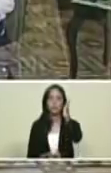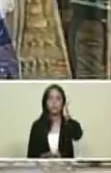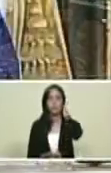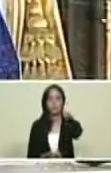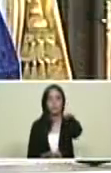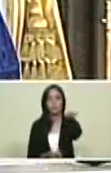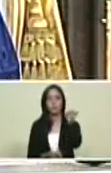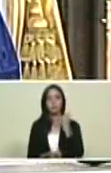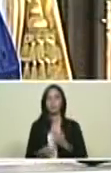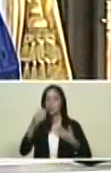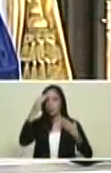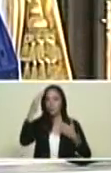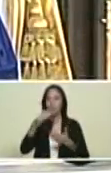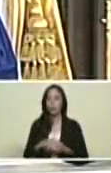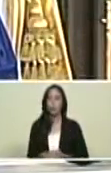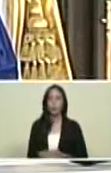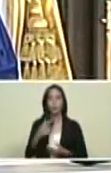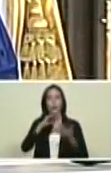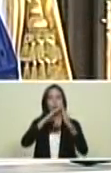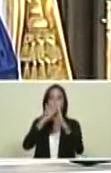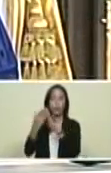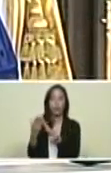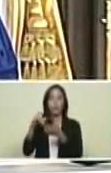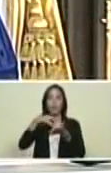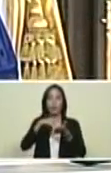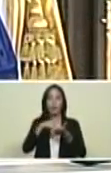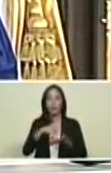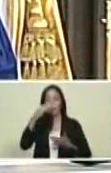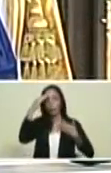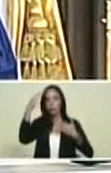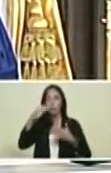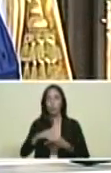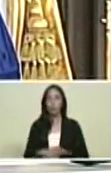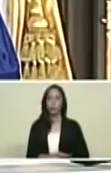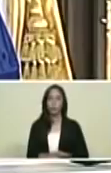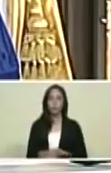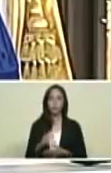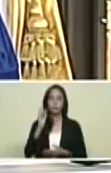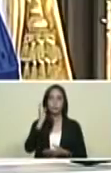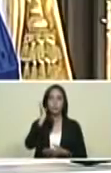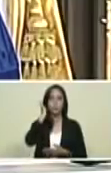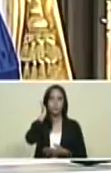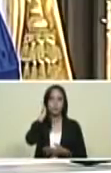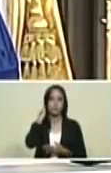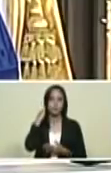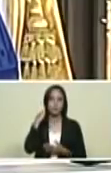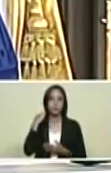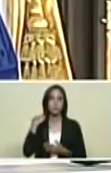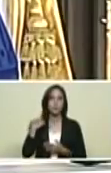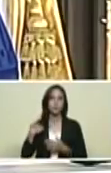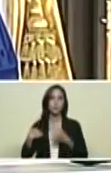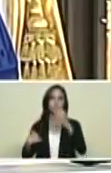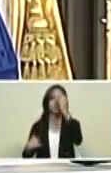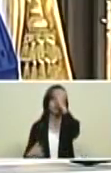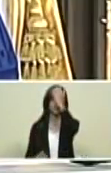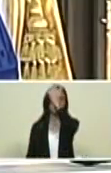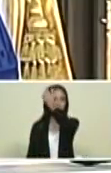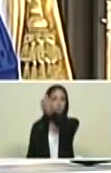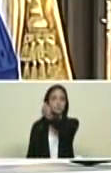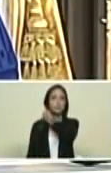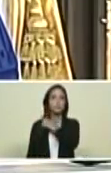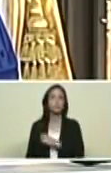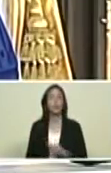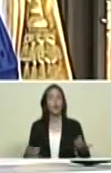saluti. Saludo a toda la comunidad de Los Guayos. Verdaderamente, estamos disfrutando de la felicidad de